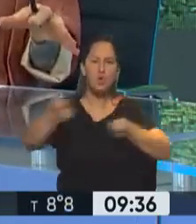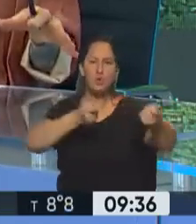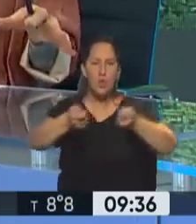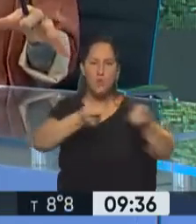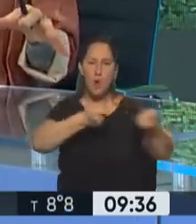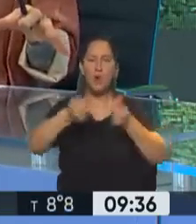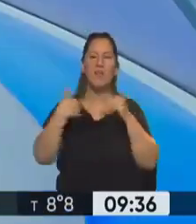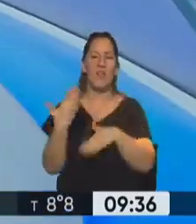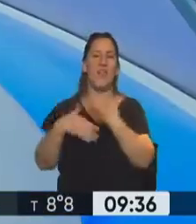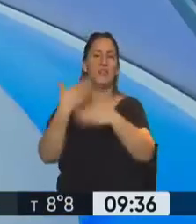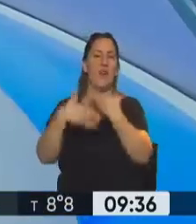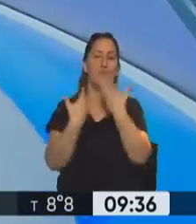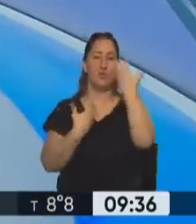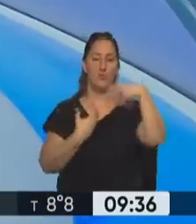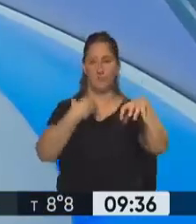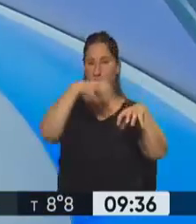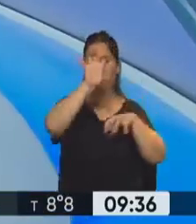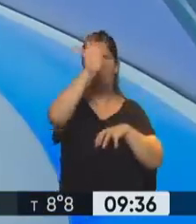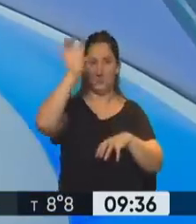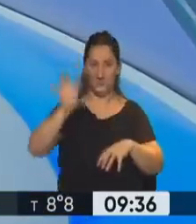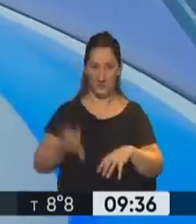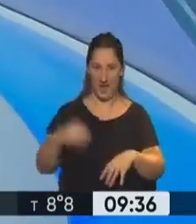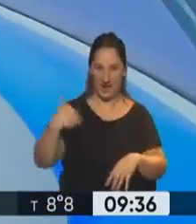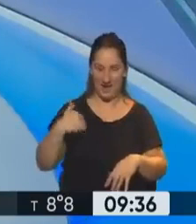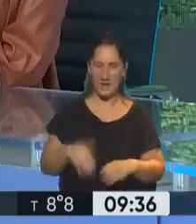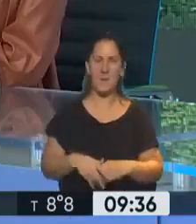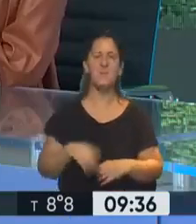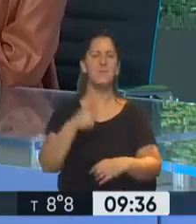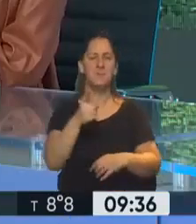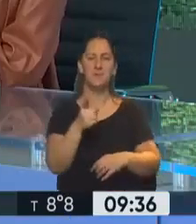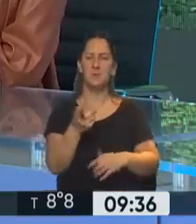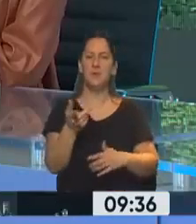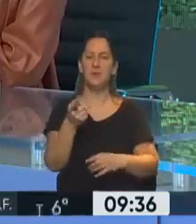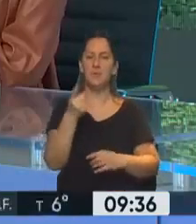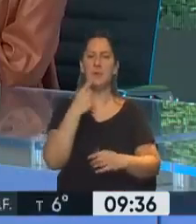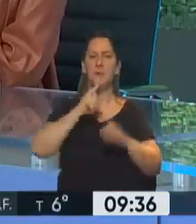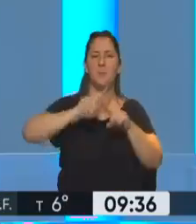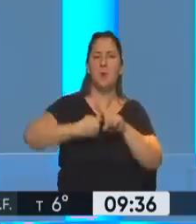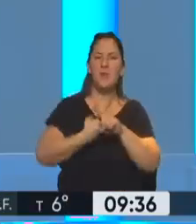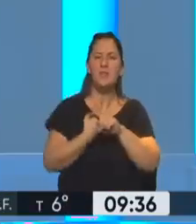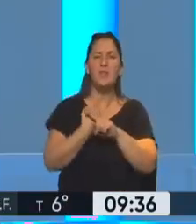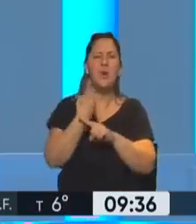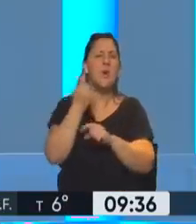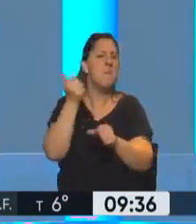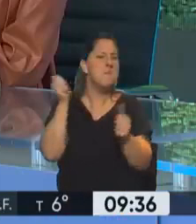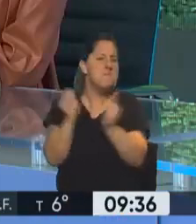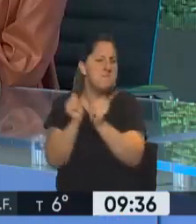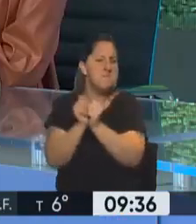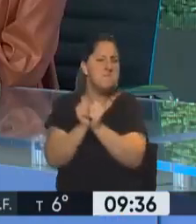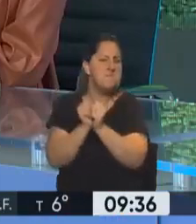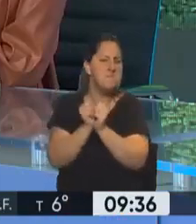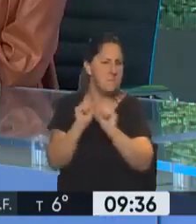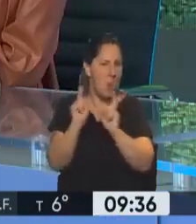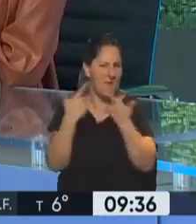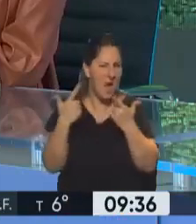desarrollo de zonas del 20 canciones desde lo político no había ningún funcionario cercano cristina en la